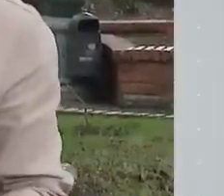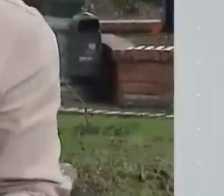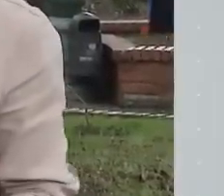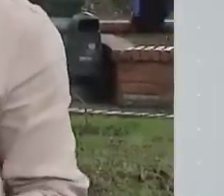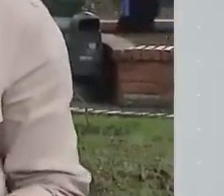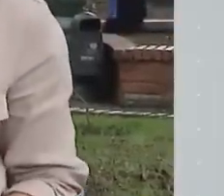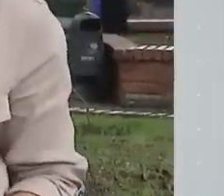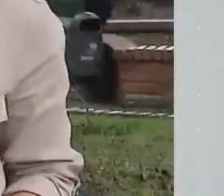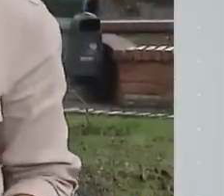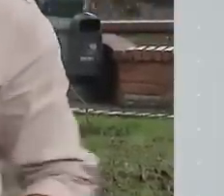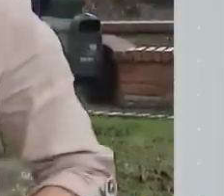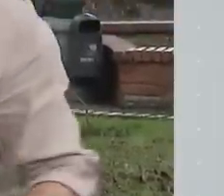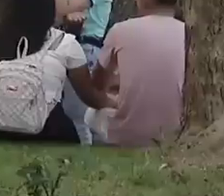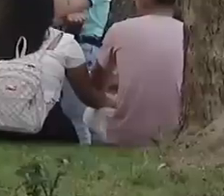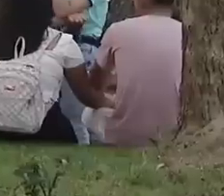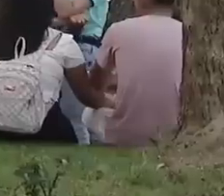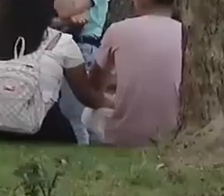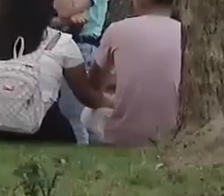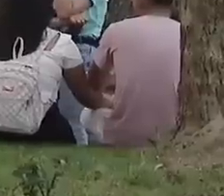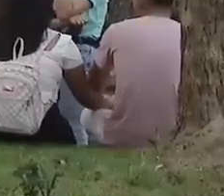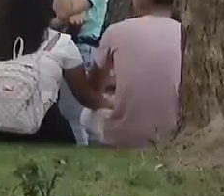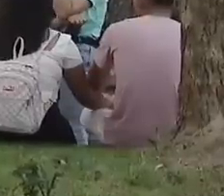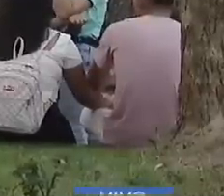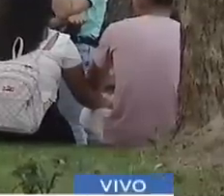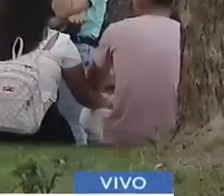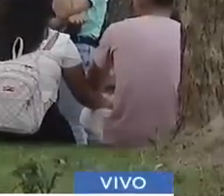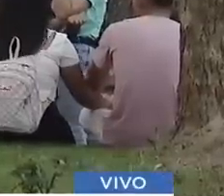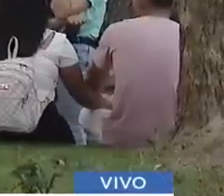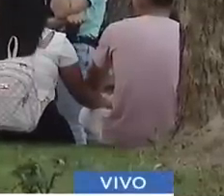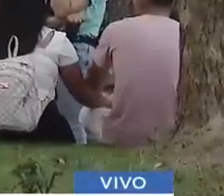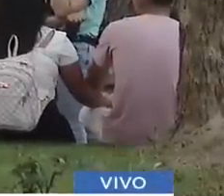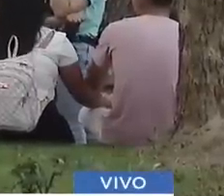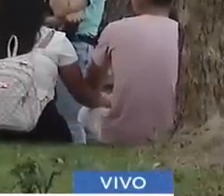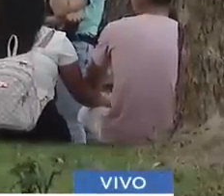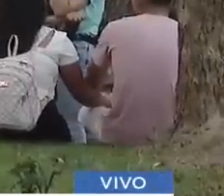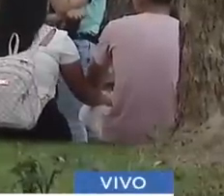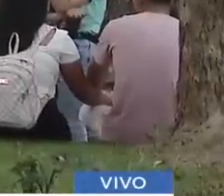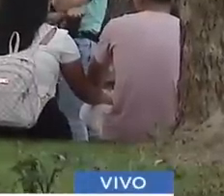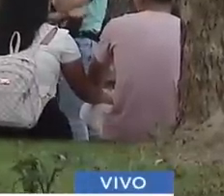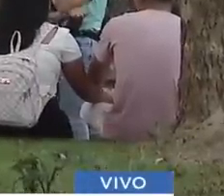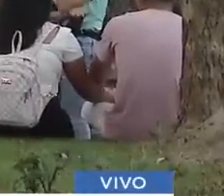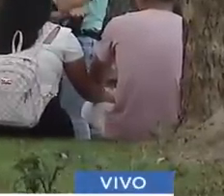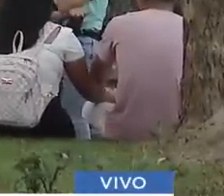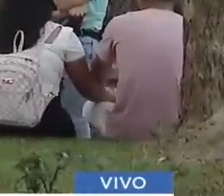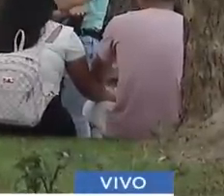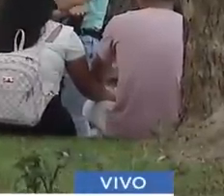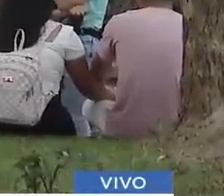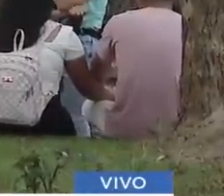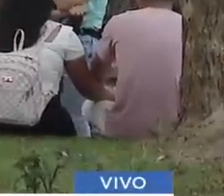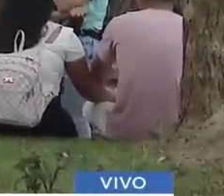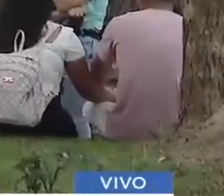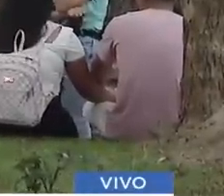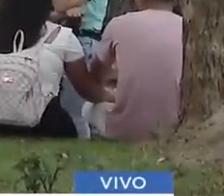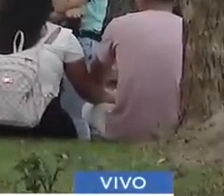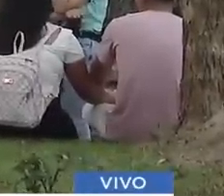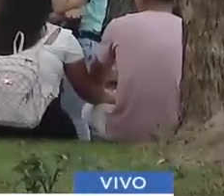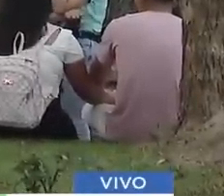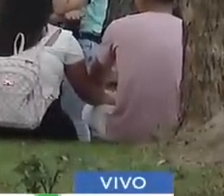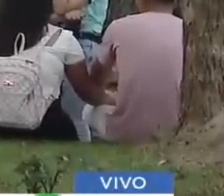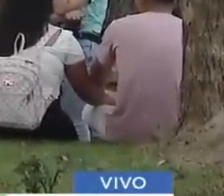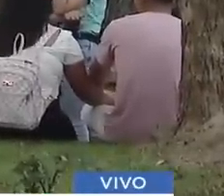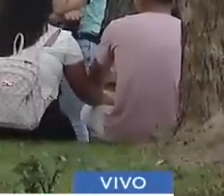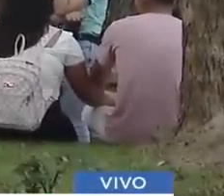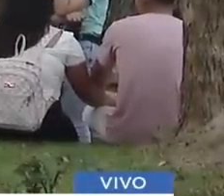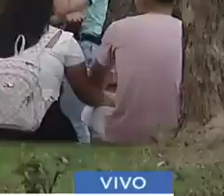Querida Rosy, buenas tardes. Va muy bien, pero podemos decir que esto apenas está empezando, porque aunque este es el último día aquí en Jericó, recordemos